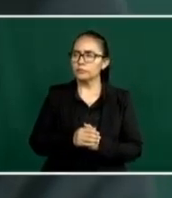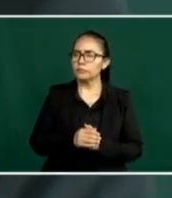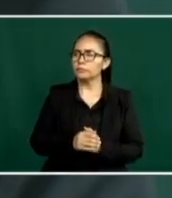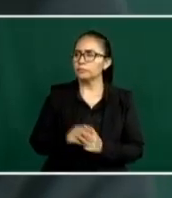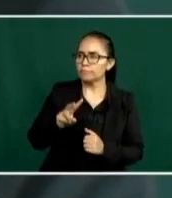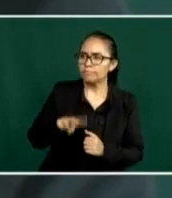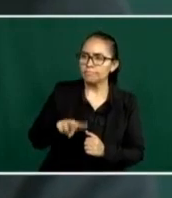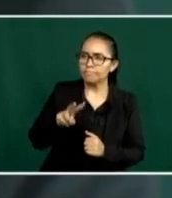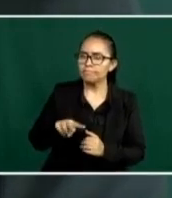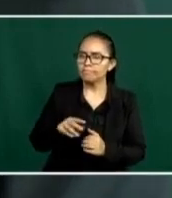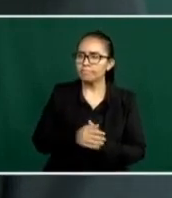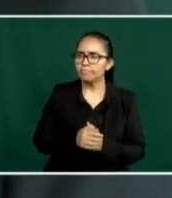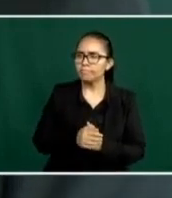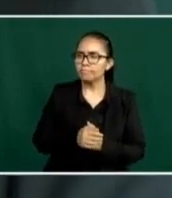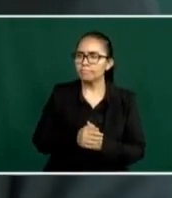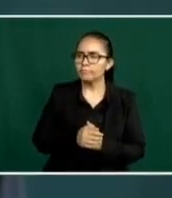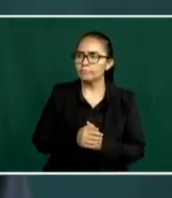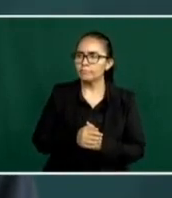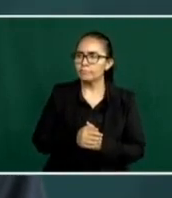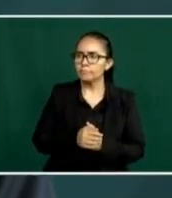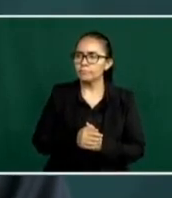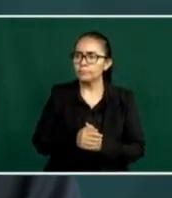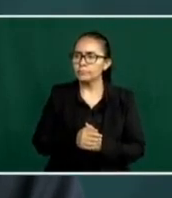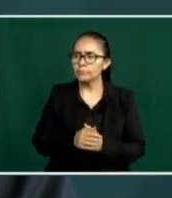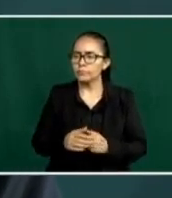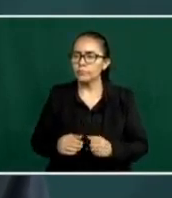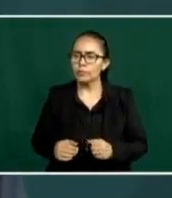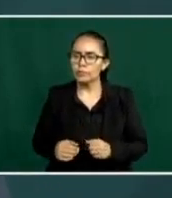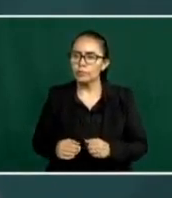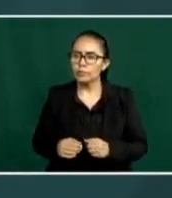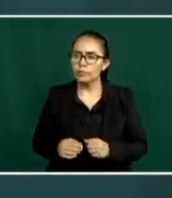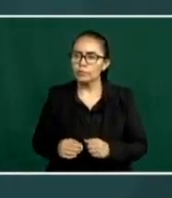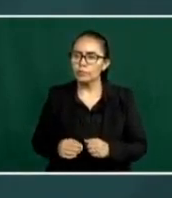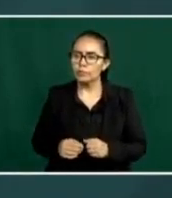neoliberales, expertos neoliberales,